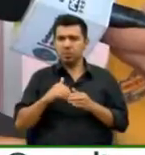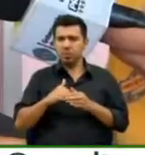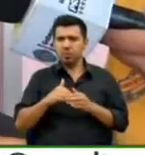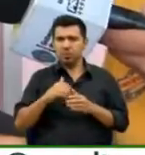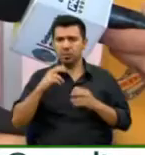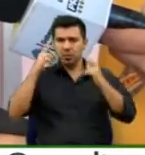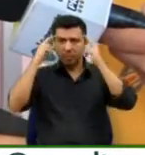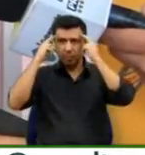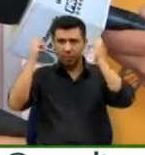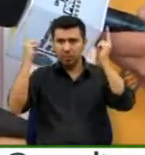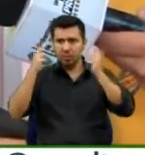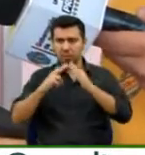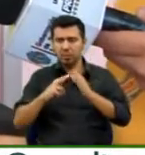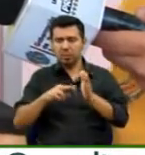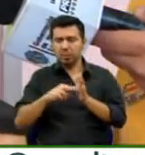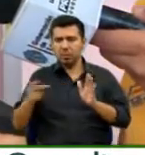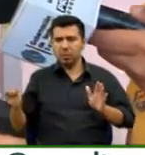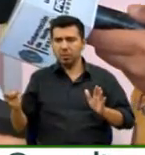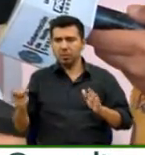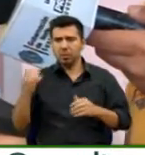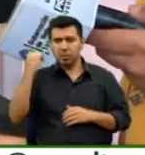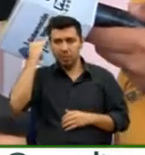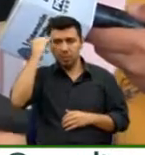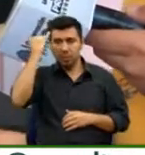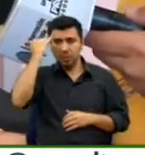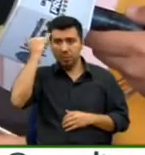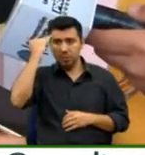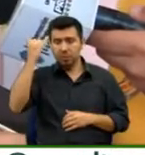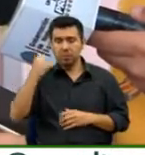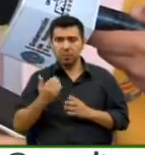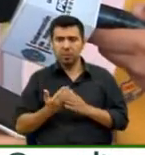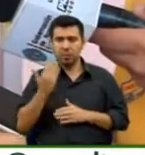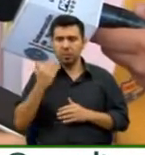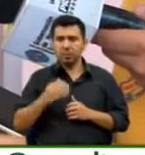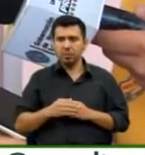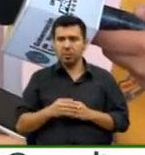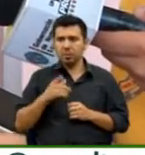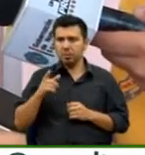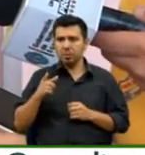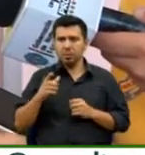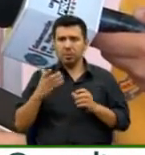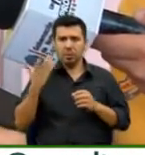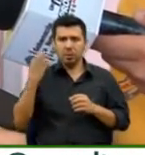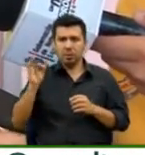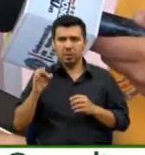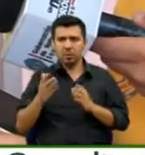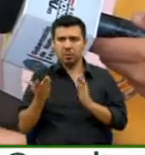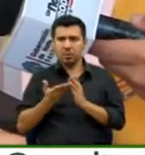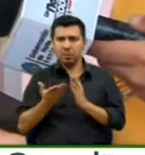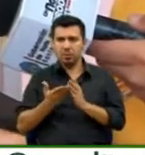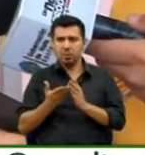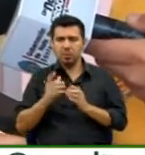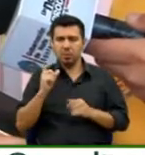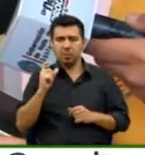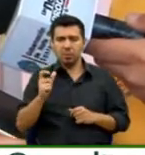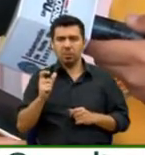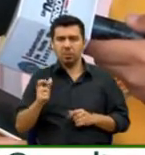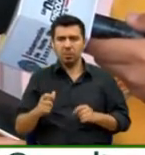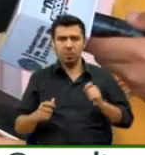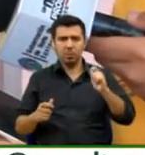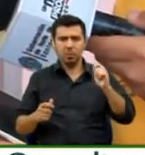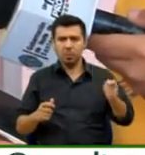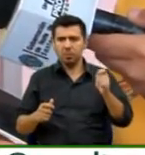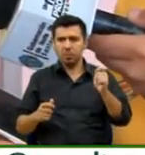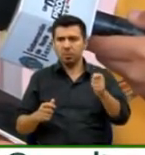innovación que llevemos también a esas 50 instituciones educativas de la ciudad de cúcuta también este